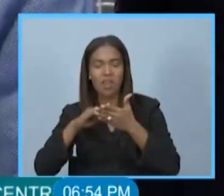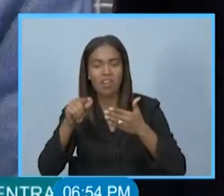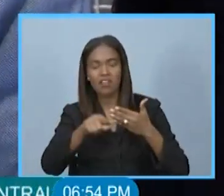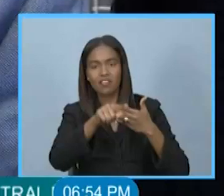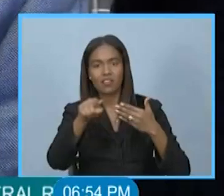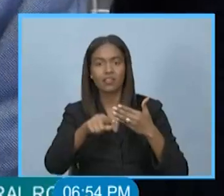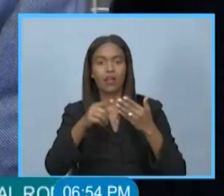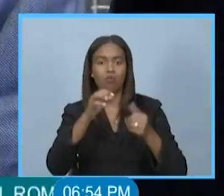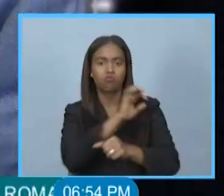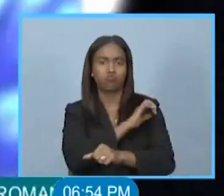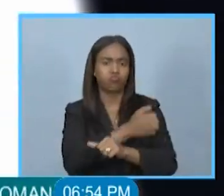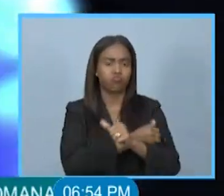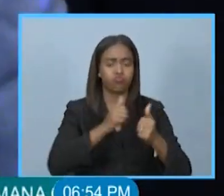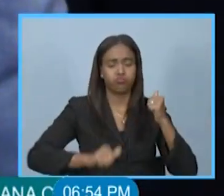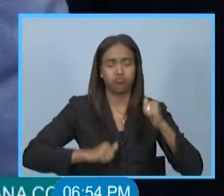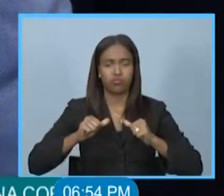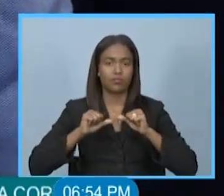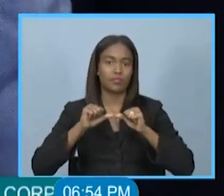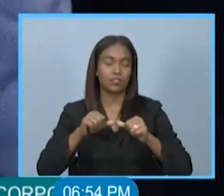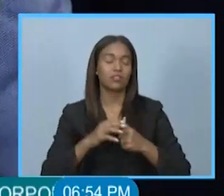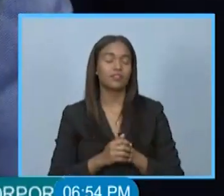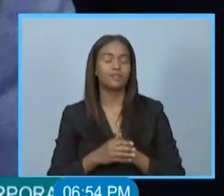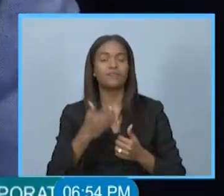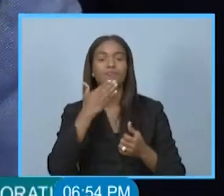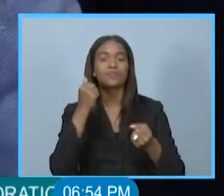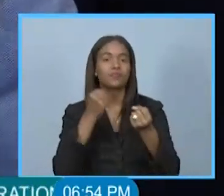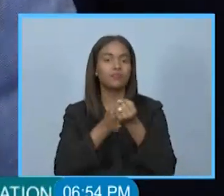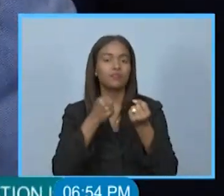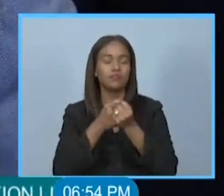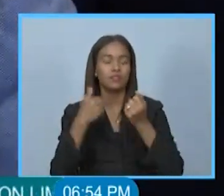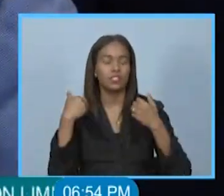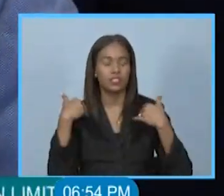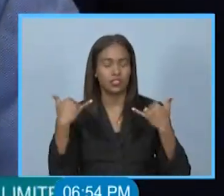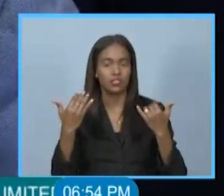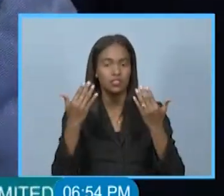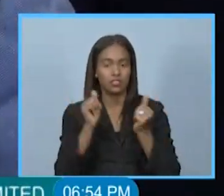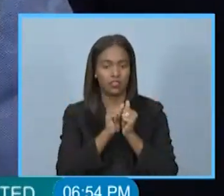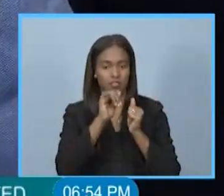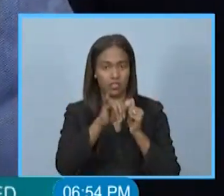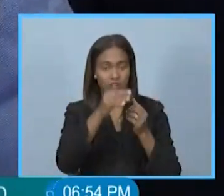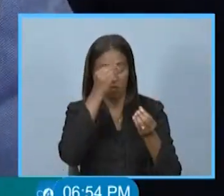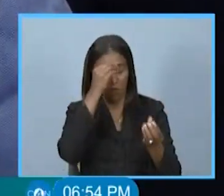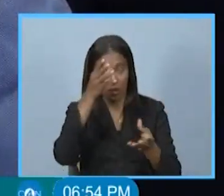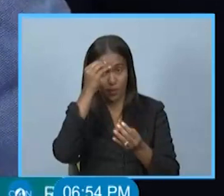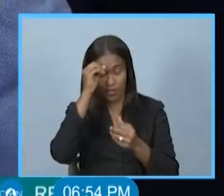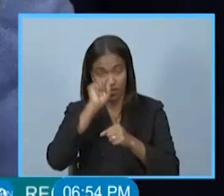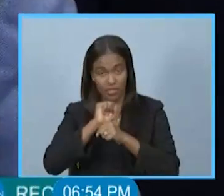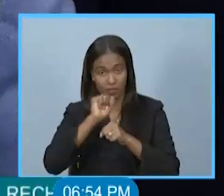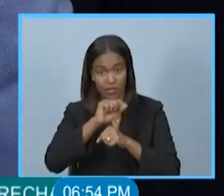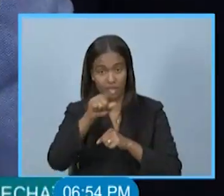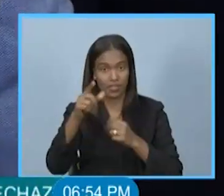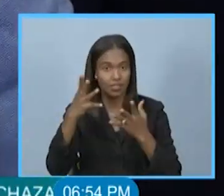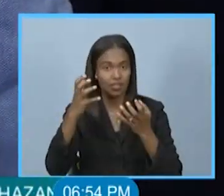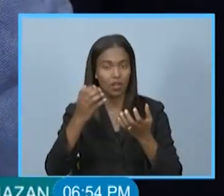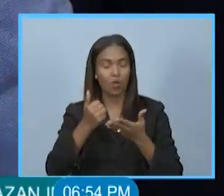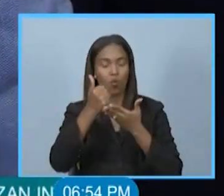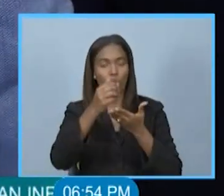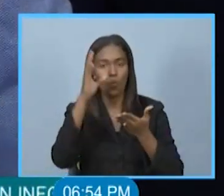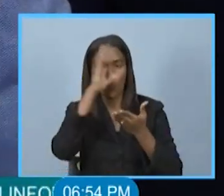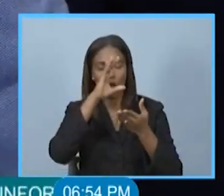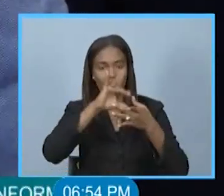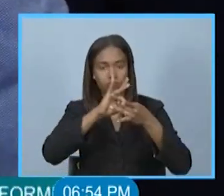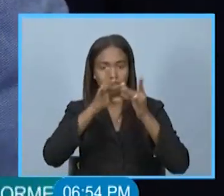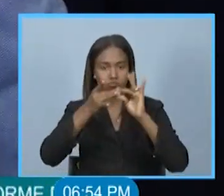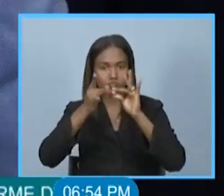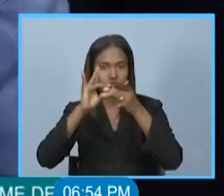enérgica y efectiva el mejor aporte que pueden hacer esa esa esos informes internacionales es Buscar maneras y